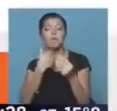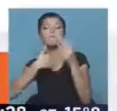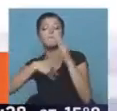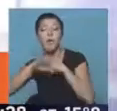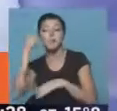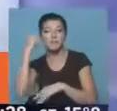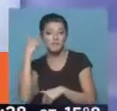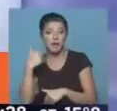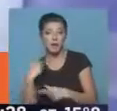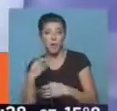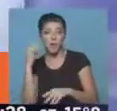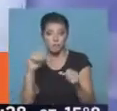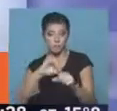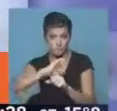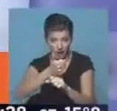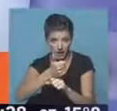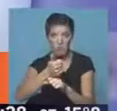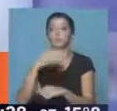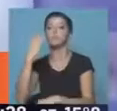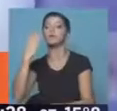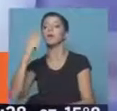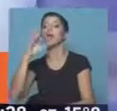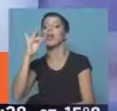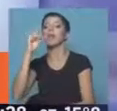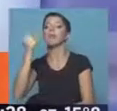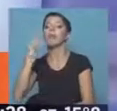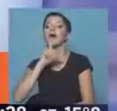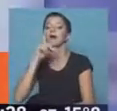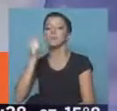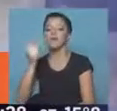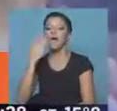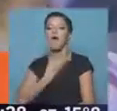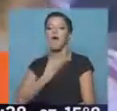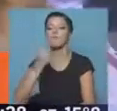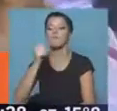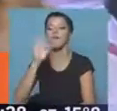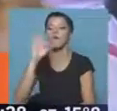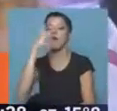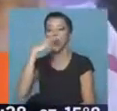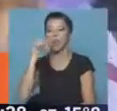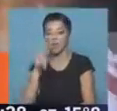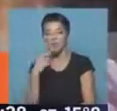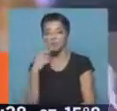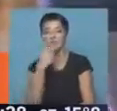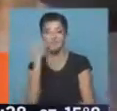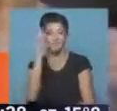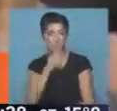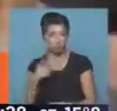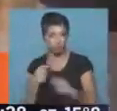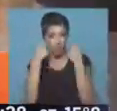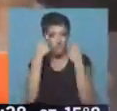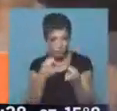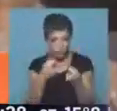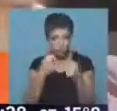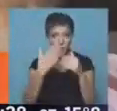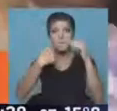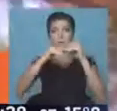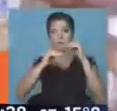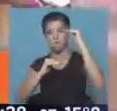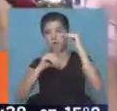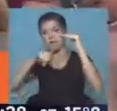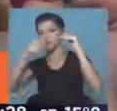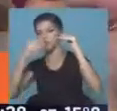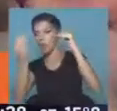que la intención de voto, según Datafolia, llega a un 30%, muy por encima de sus posibles rivales. No